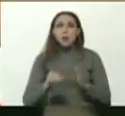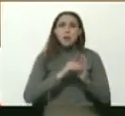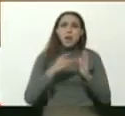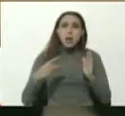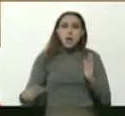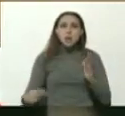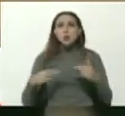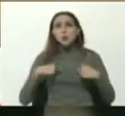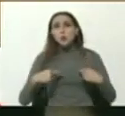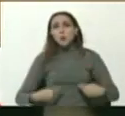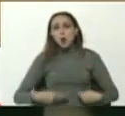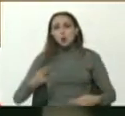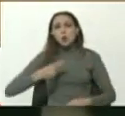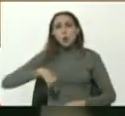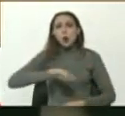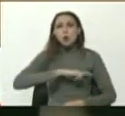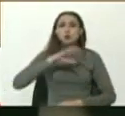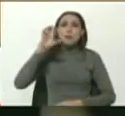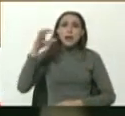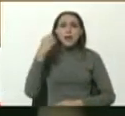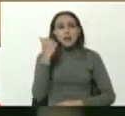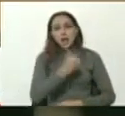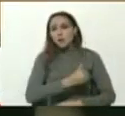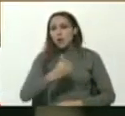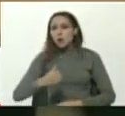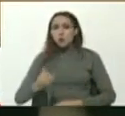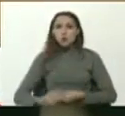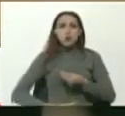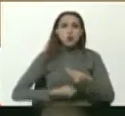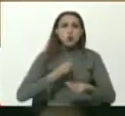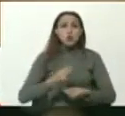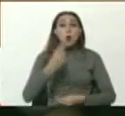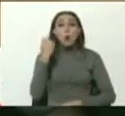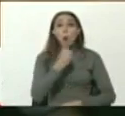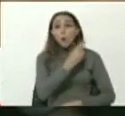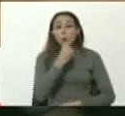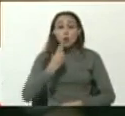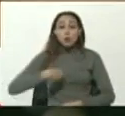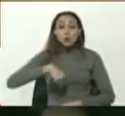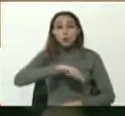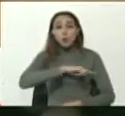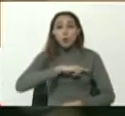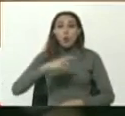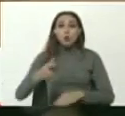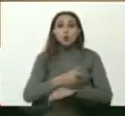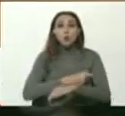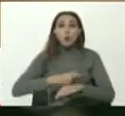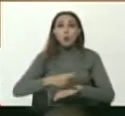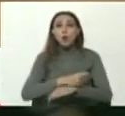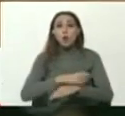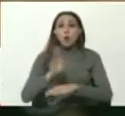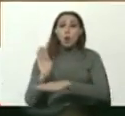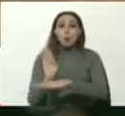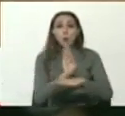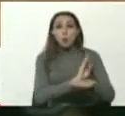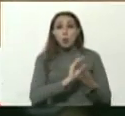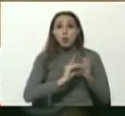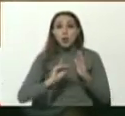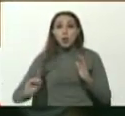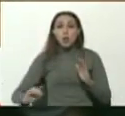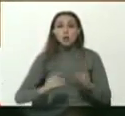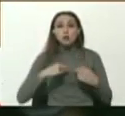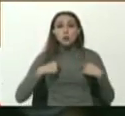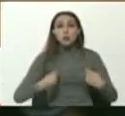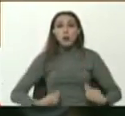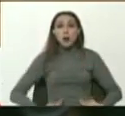país. Todos estos hechos dan cuenta del compromiso de nuestro gobierno con la promoción y protección de los derechos humanos,